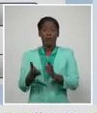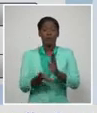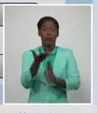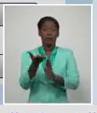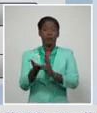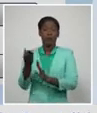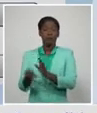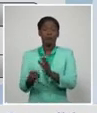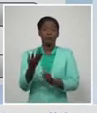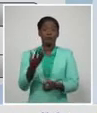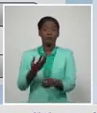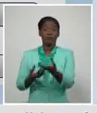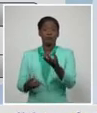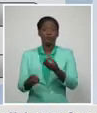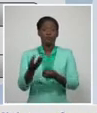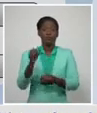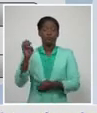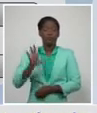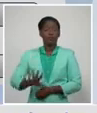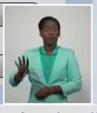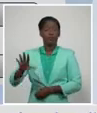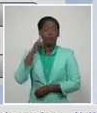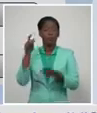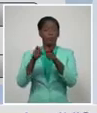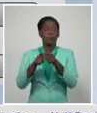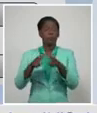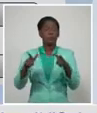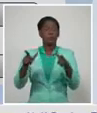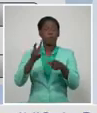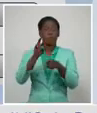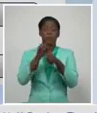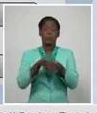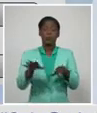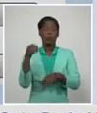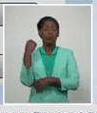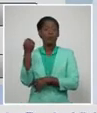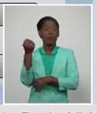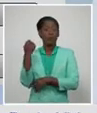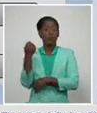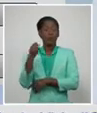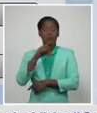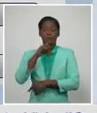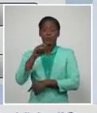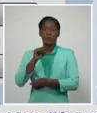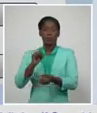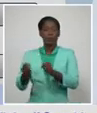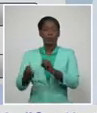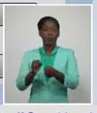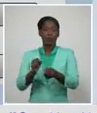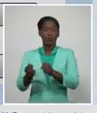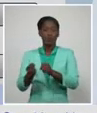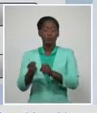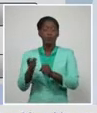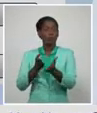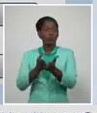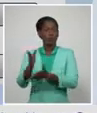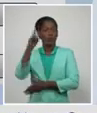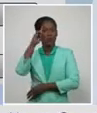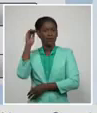diariamente, pues se incrementa el número de personas que todavía no se han recuperado de la enfermedad